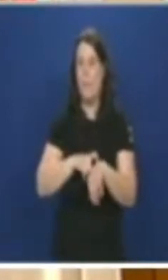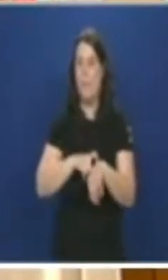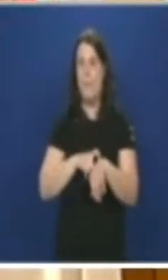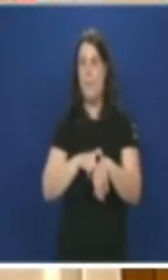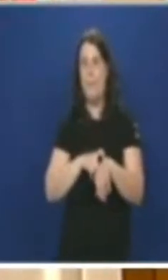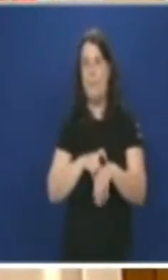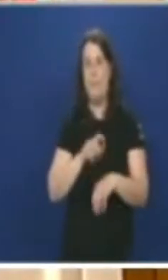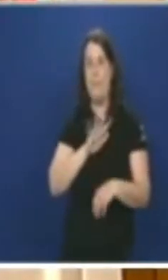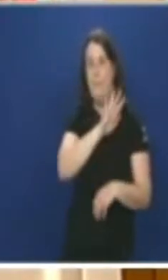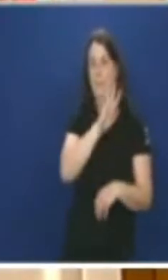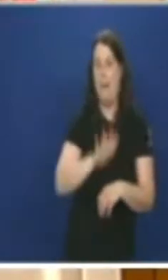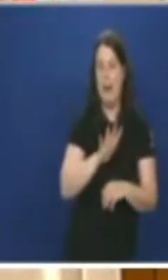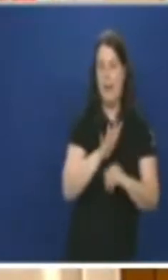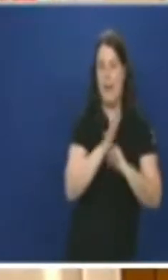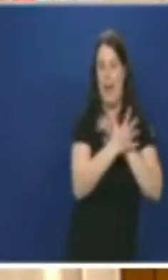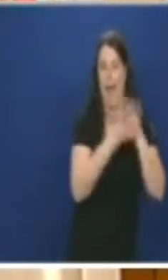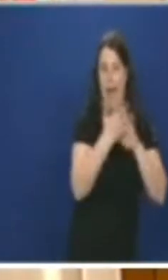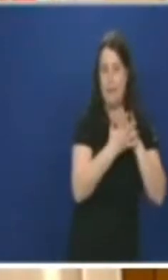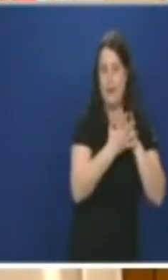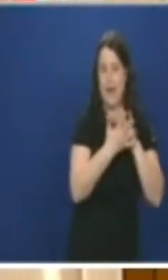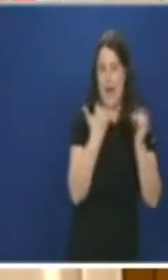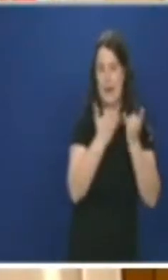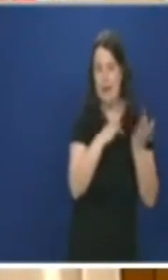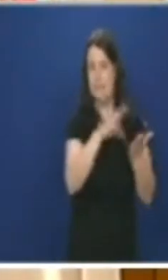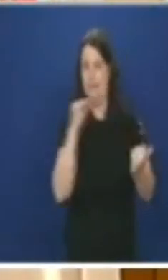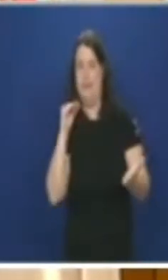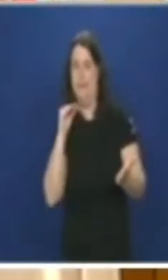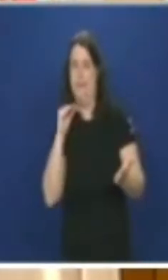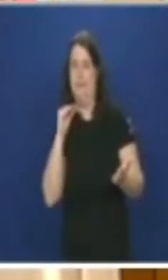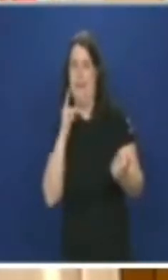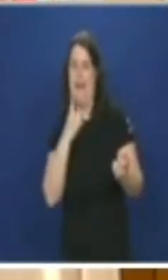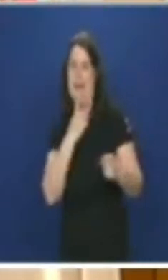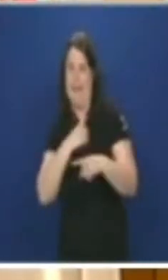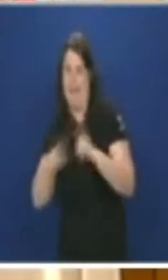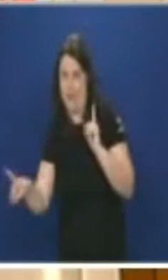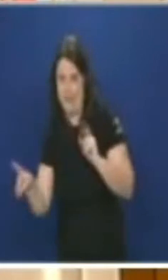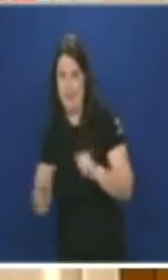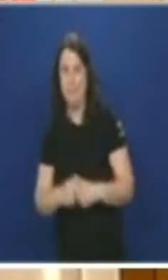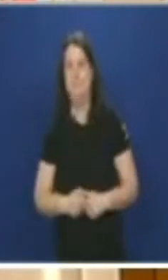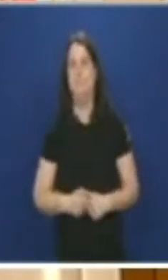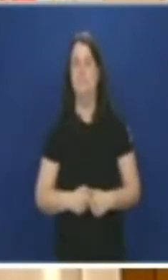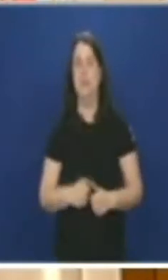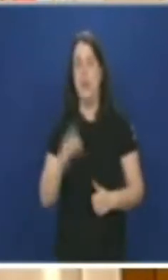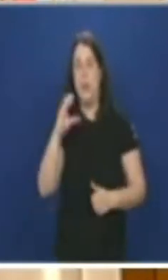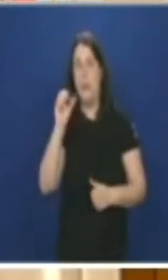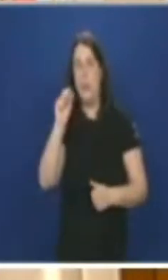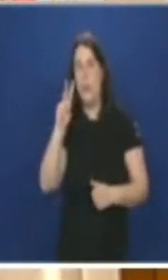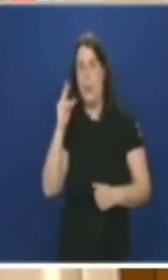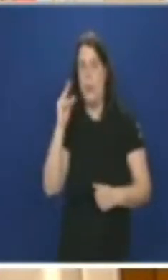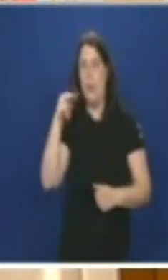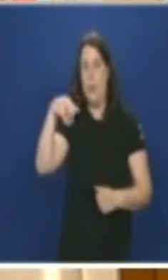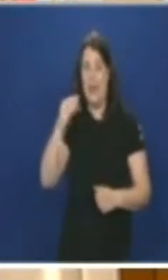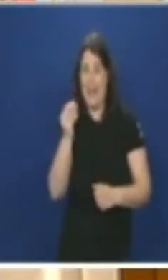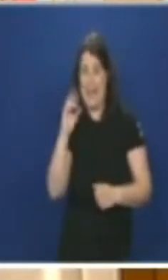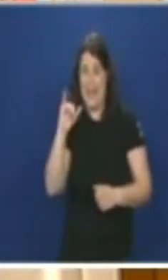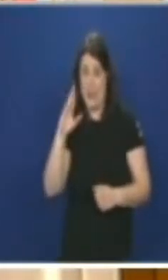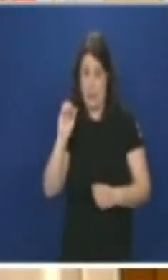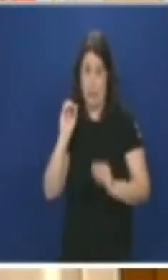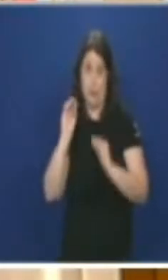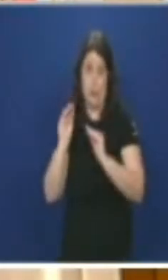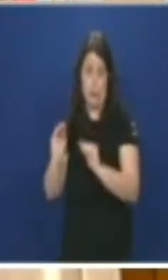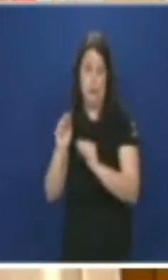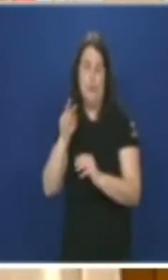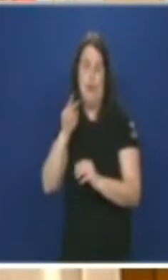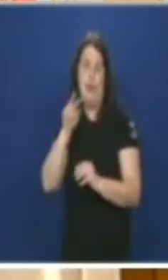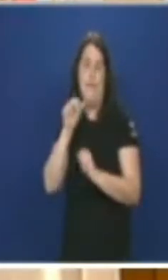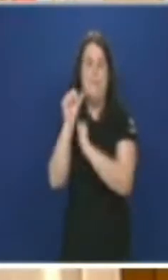unha cousa distinta, Cunqueiro, con ese falar seu, capaz de interpretar o